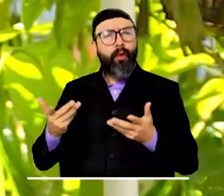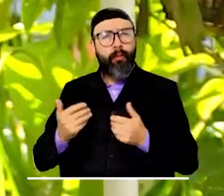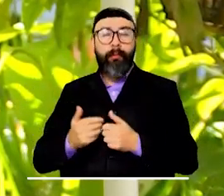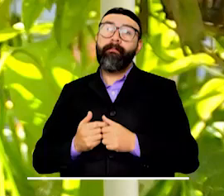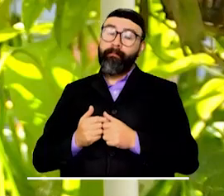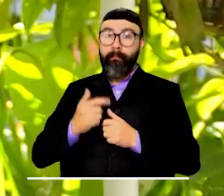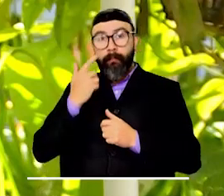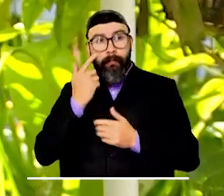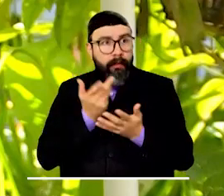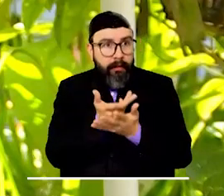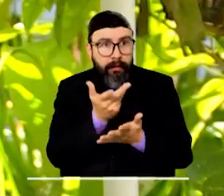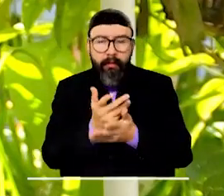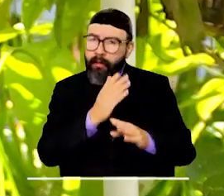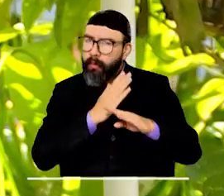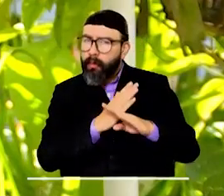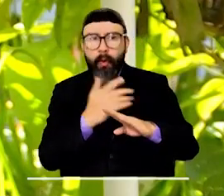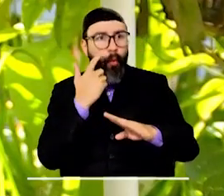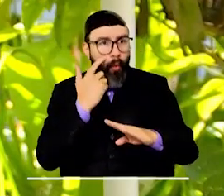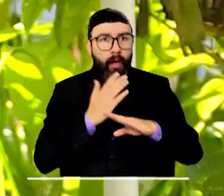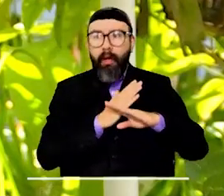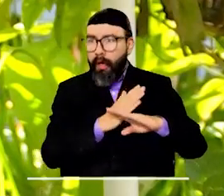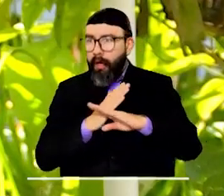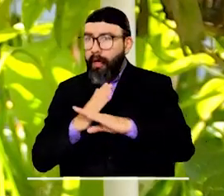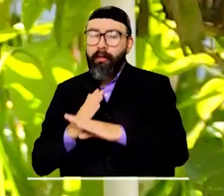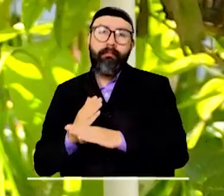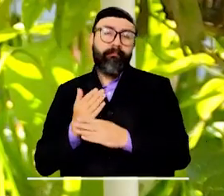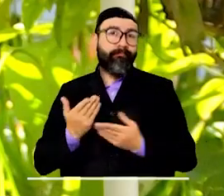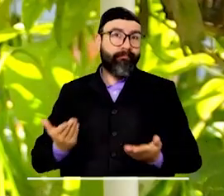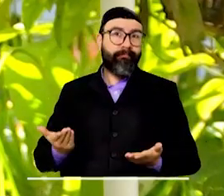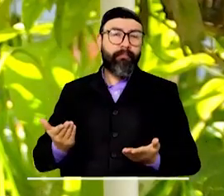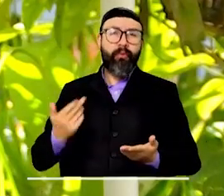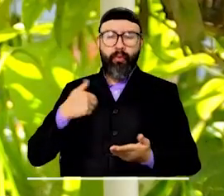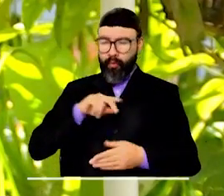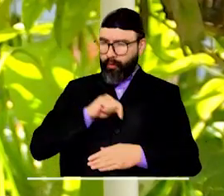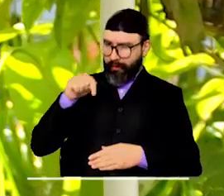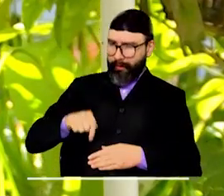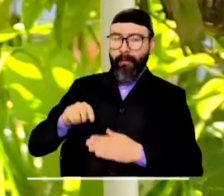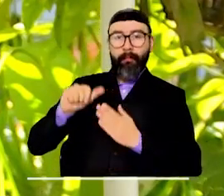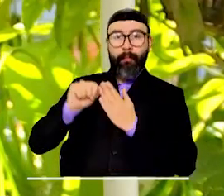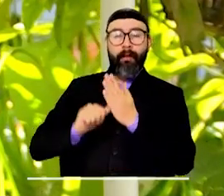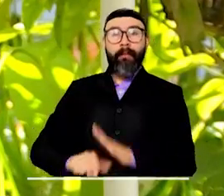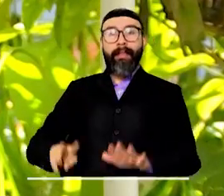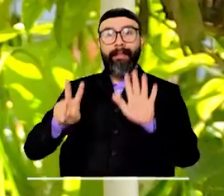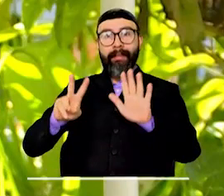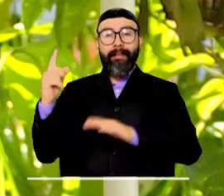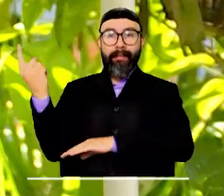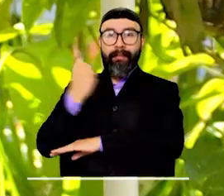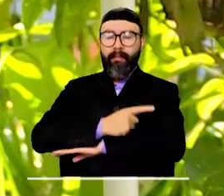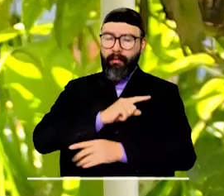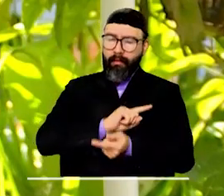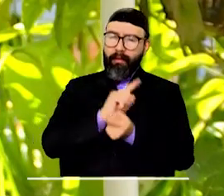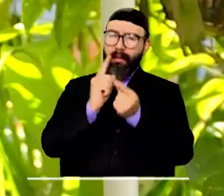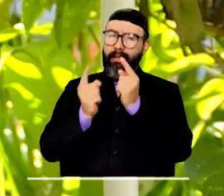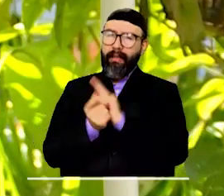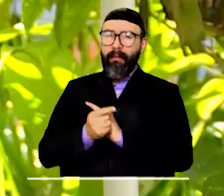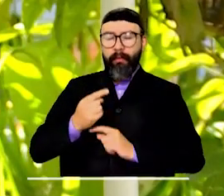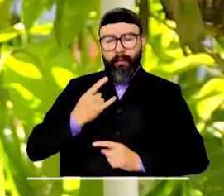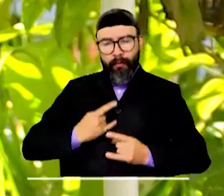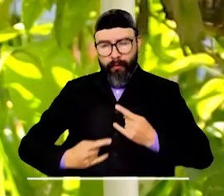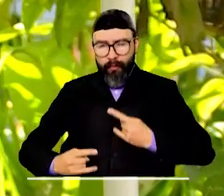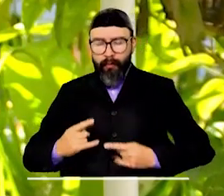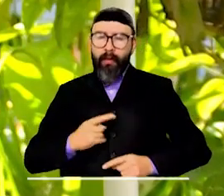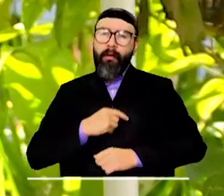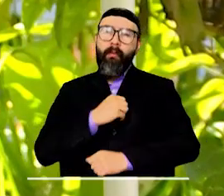la prevención. Y por eso hemos desarrollado el programa de 7 días de cambio metabólico, obesidad y